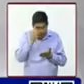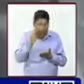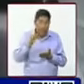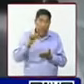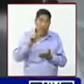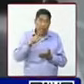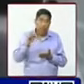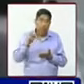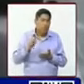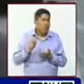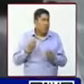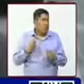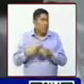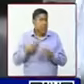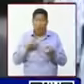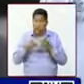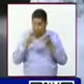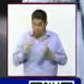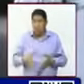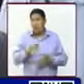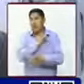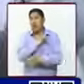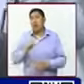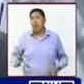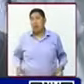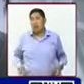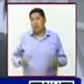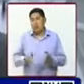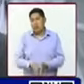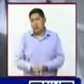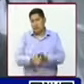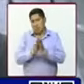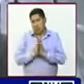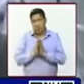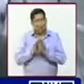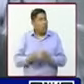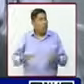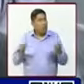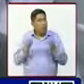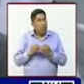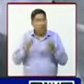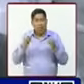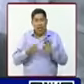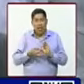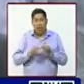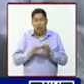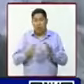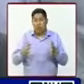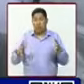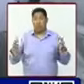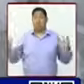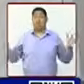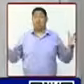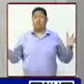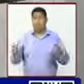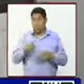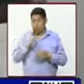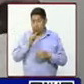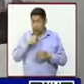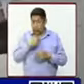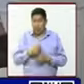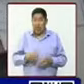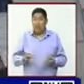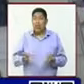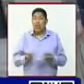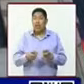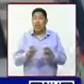Ayllón, al exdirector, también al gobernador se había solicitado la ampliación de oncología clínica.